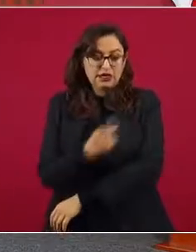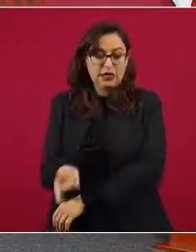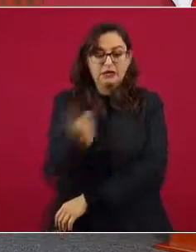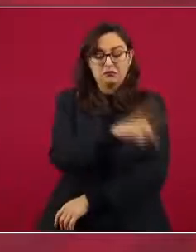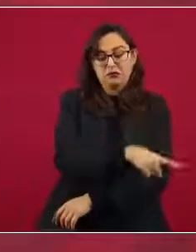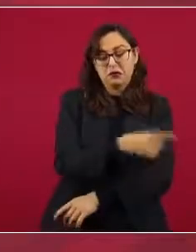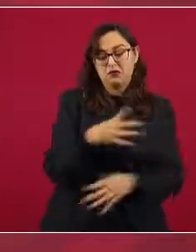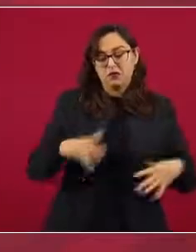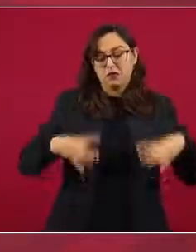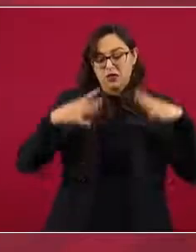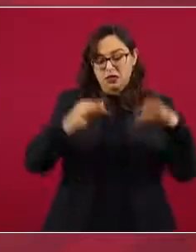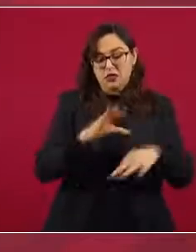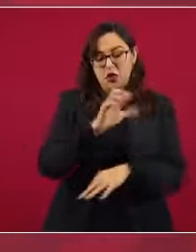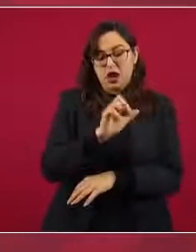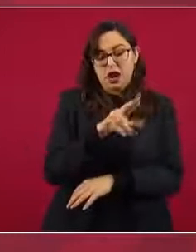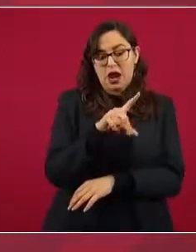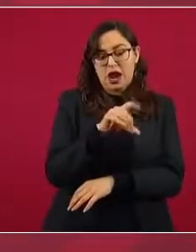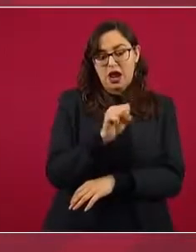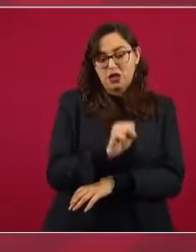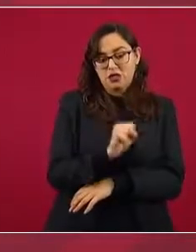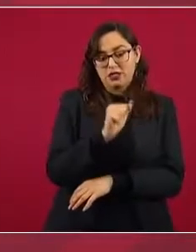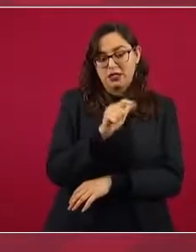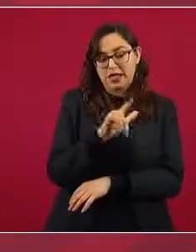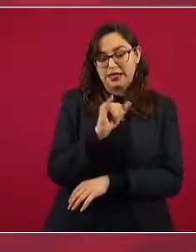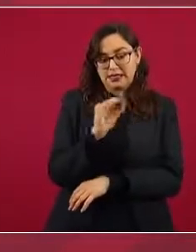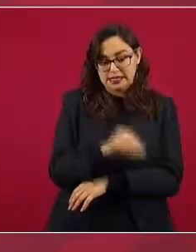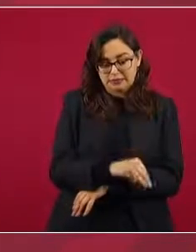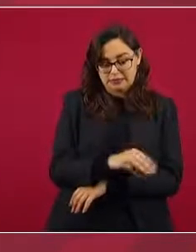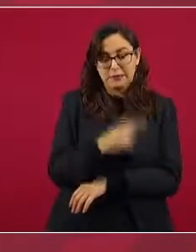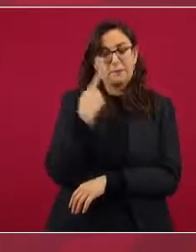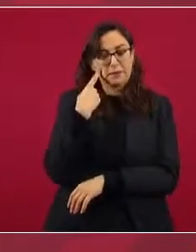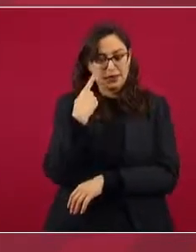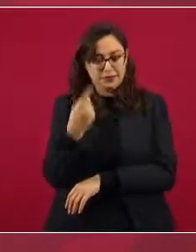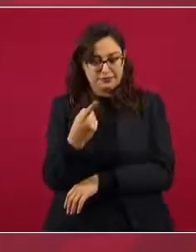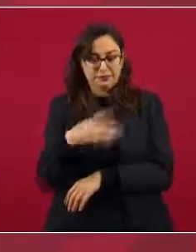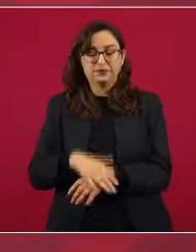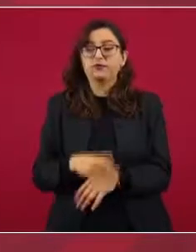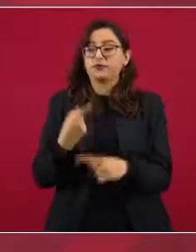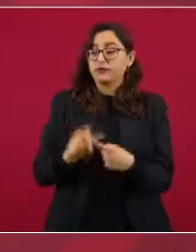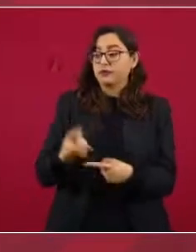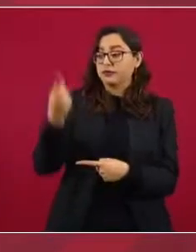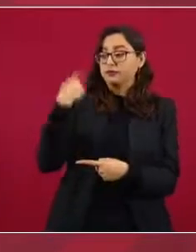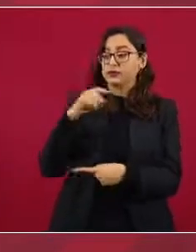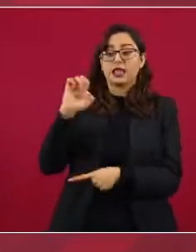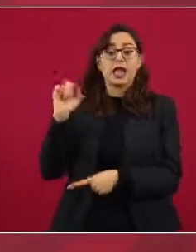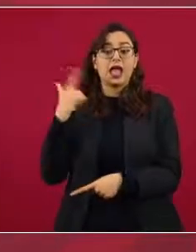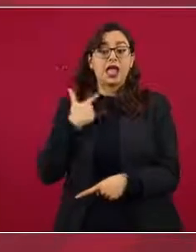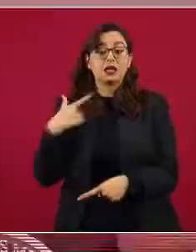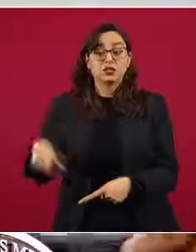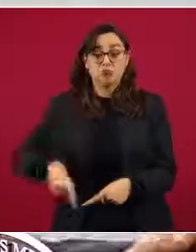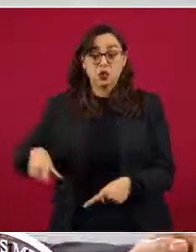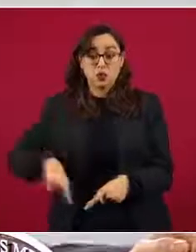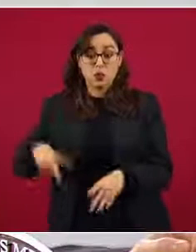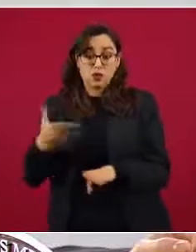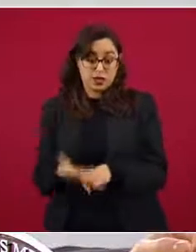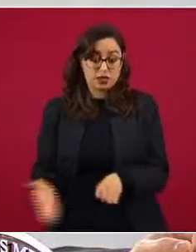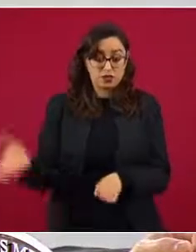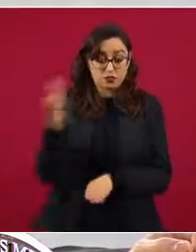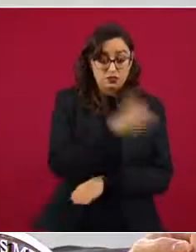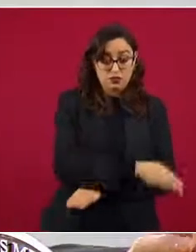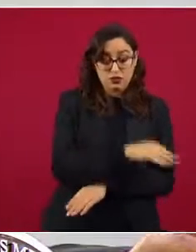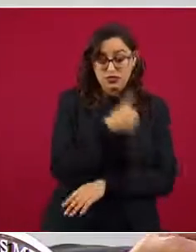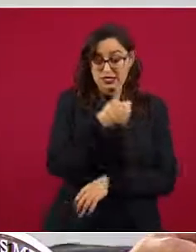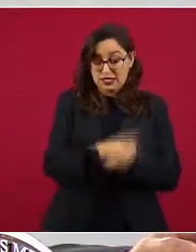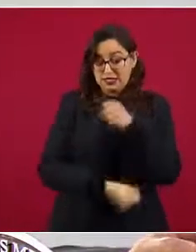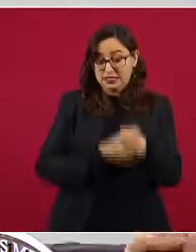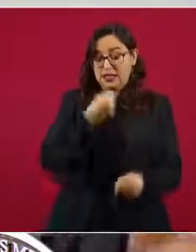Slim. Le comento, durante el sexenio pasado, la Fundación Carlos Slim para la Salud le ofreció al Gobierno de